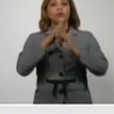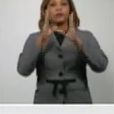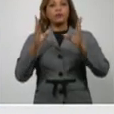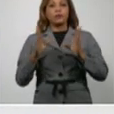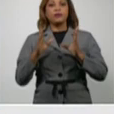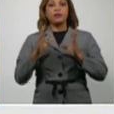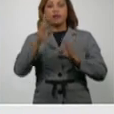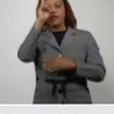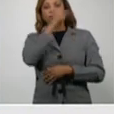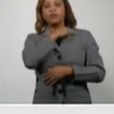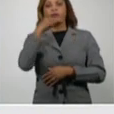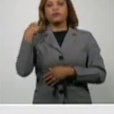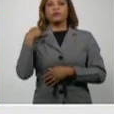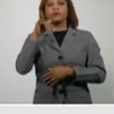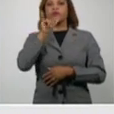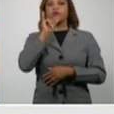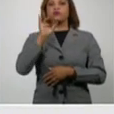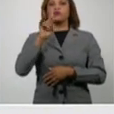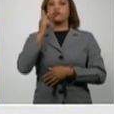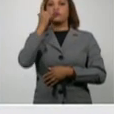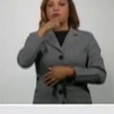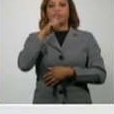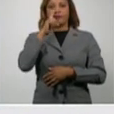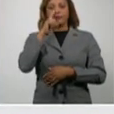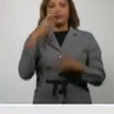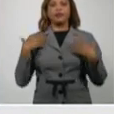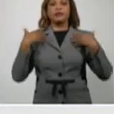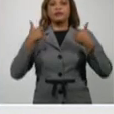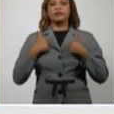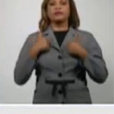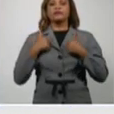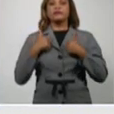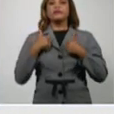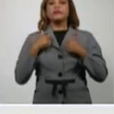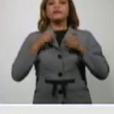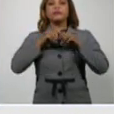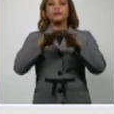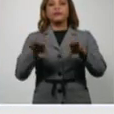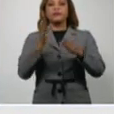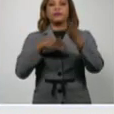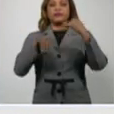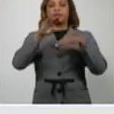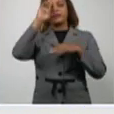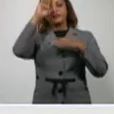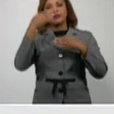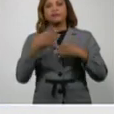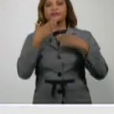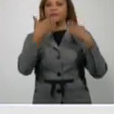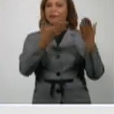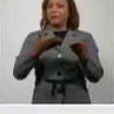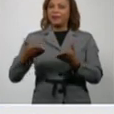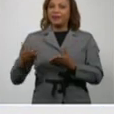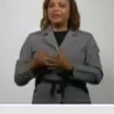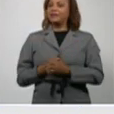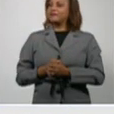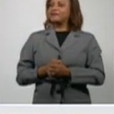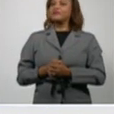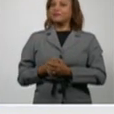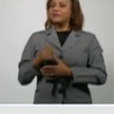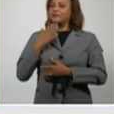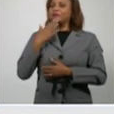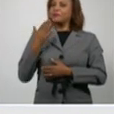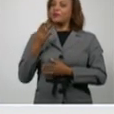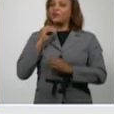Durán García, director nacional de epidemiología del Ministerio de Salud Pública. Bienvenido, doctor, otra mañana, muy buenos días. Buen